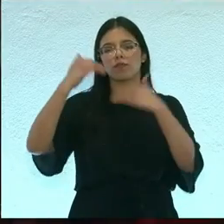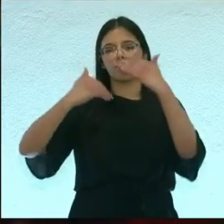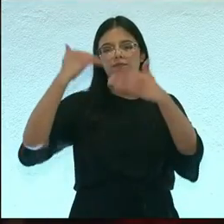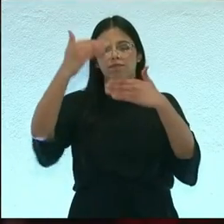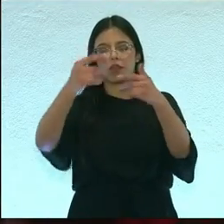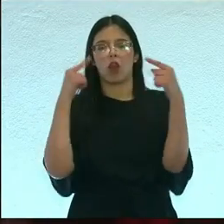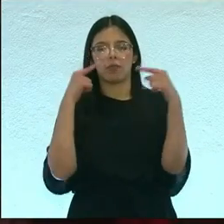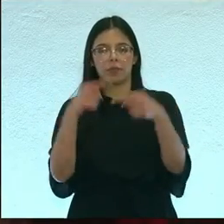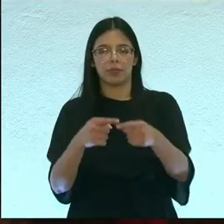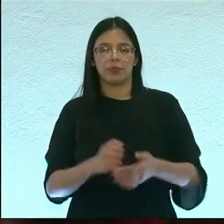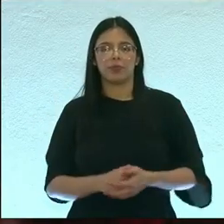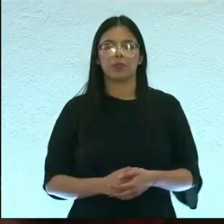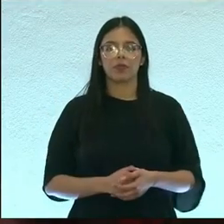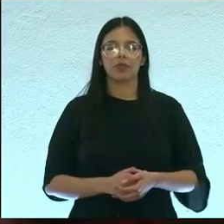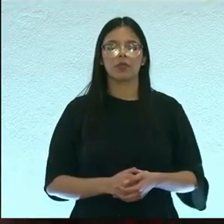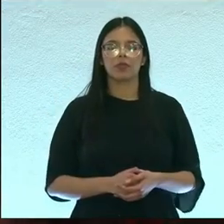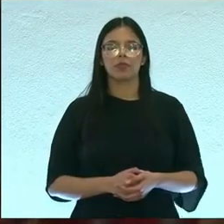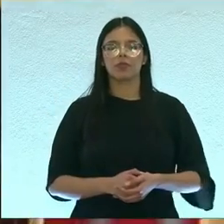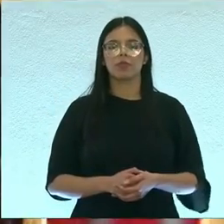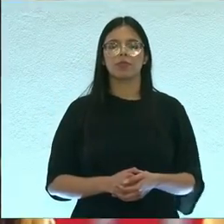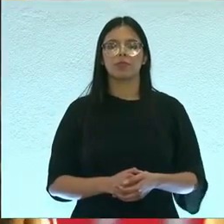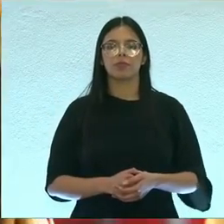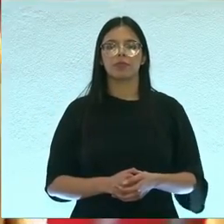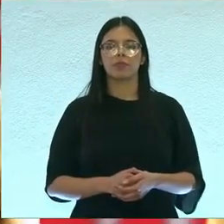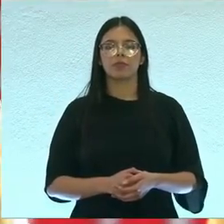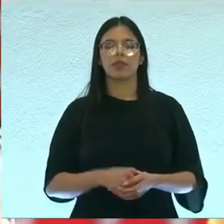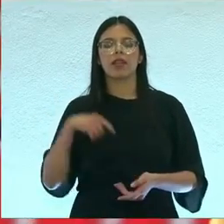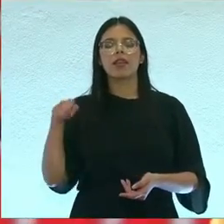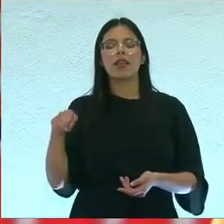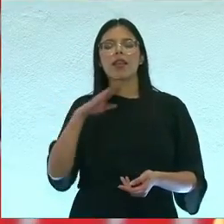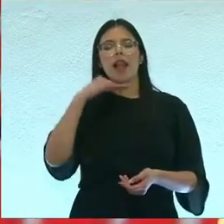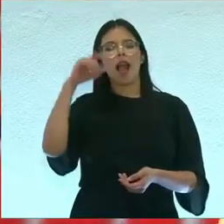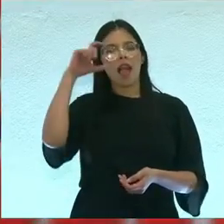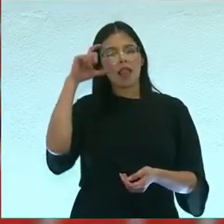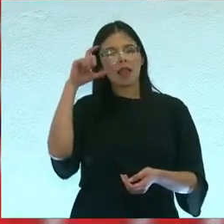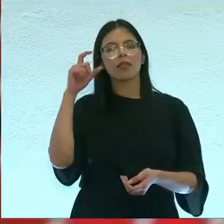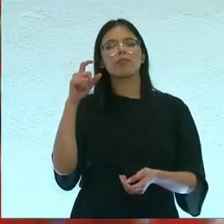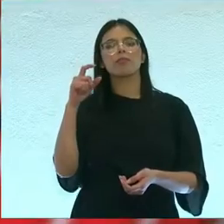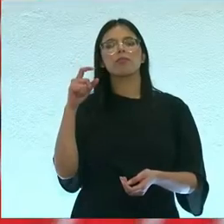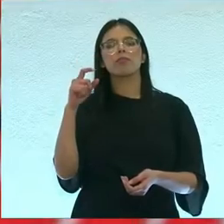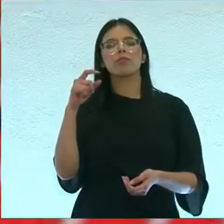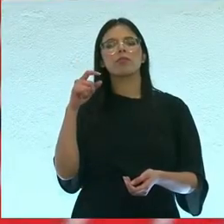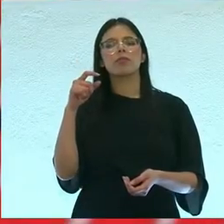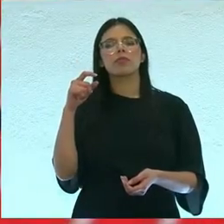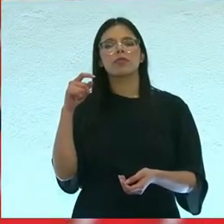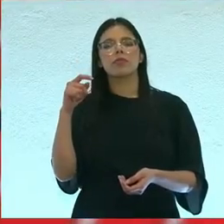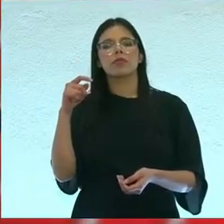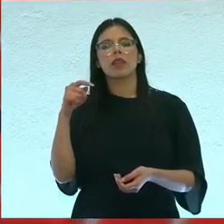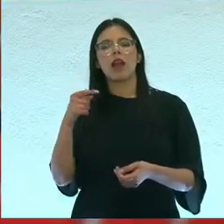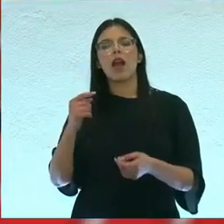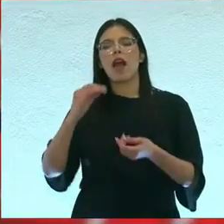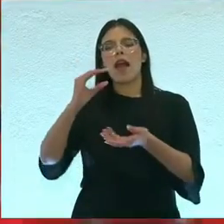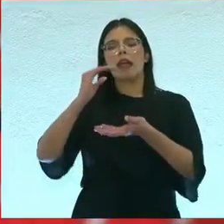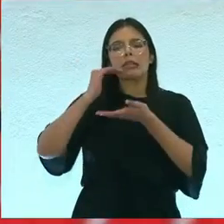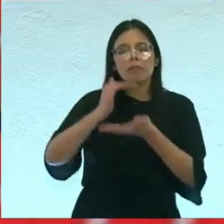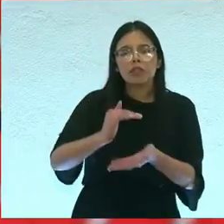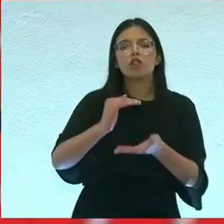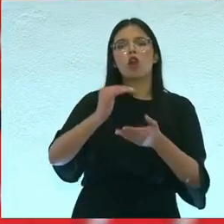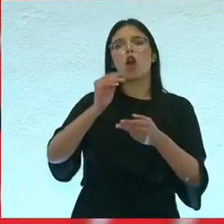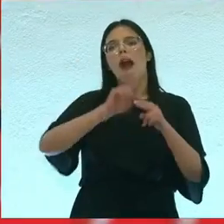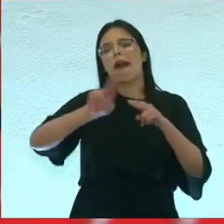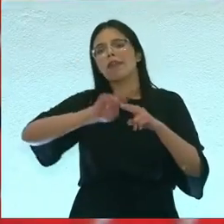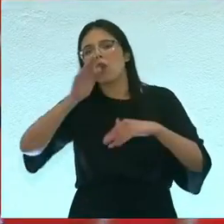que cada peso que Raúl pelea con nosotros en inversión en obras